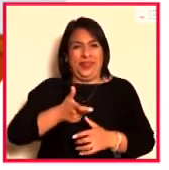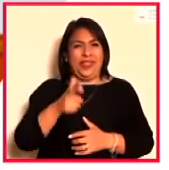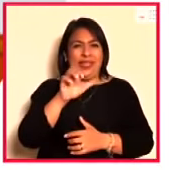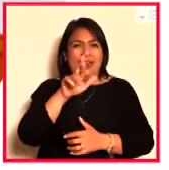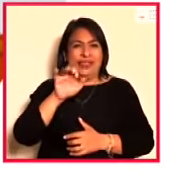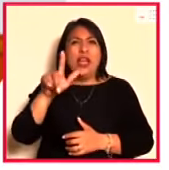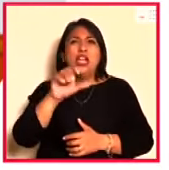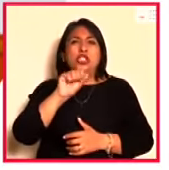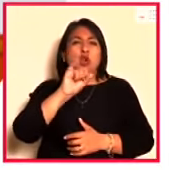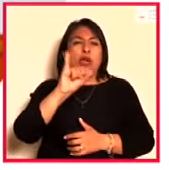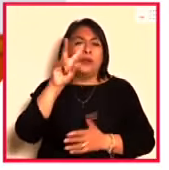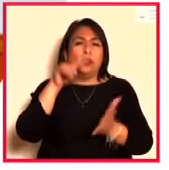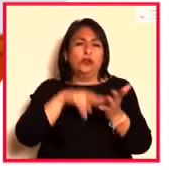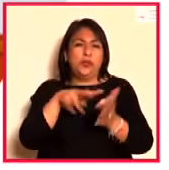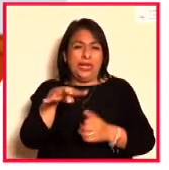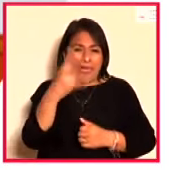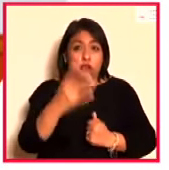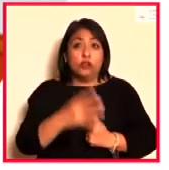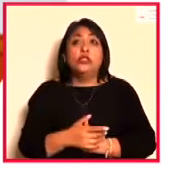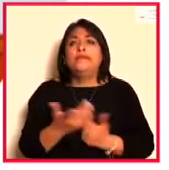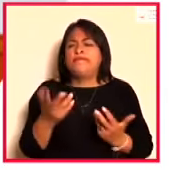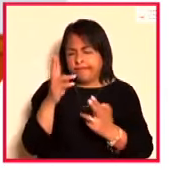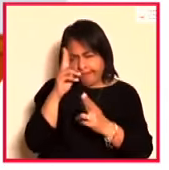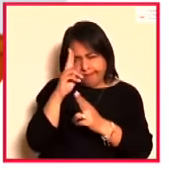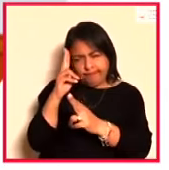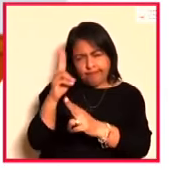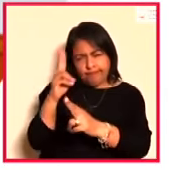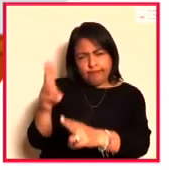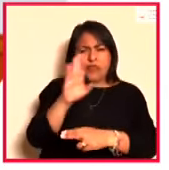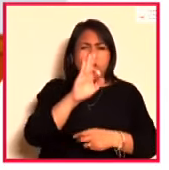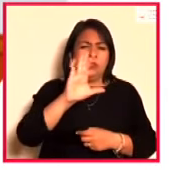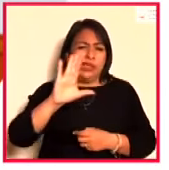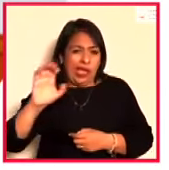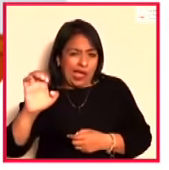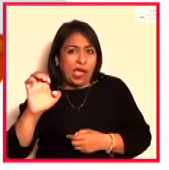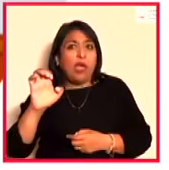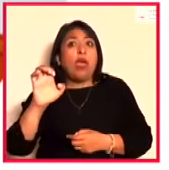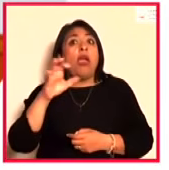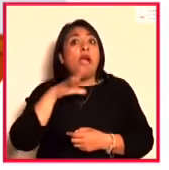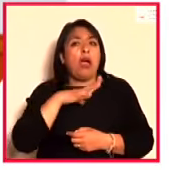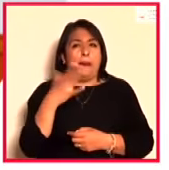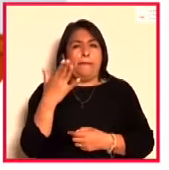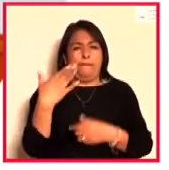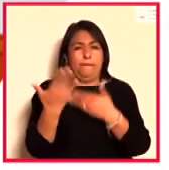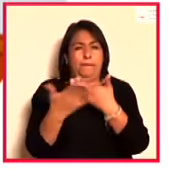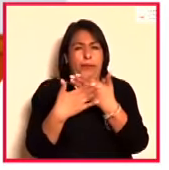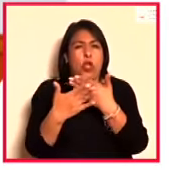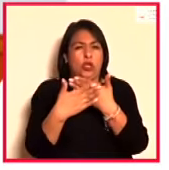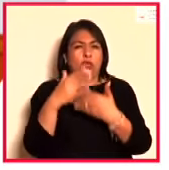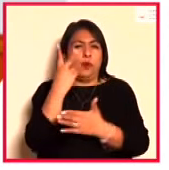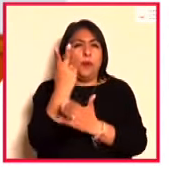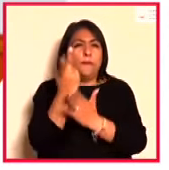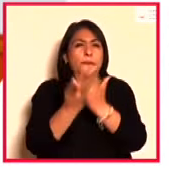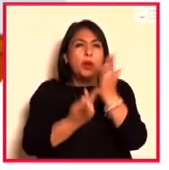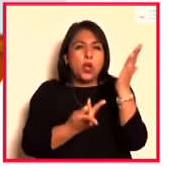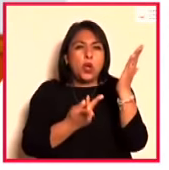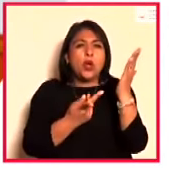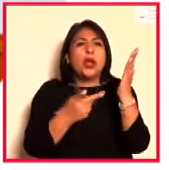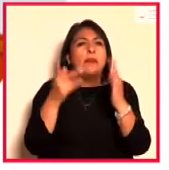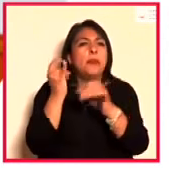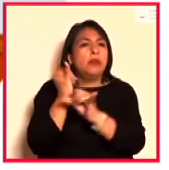el 2014. A manera de homenaje, el Fondo de Cultura Económica le dedicará la próxima emisión del programa virtual Desde el